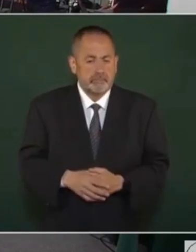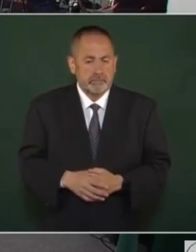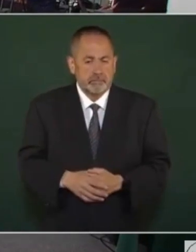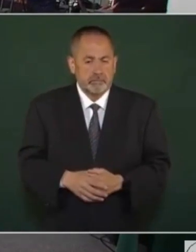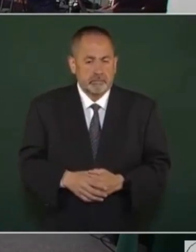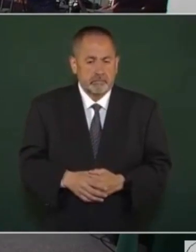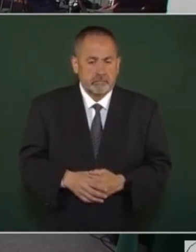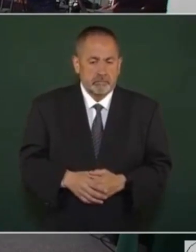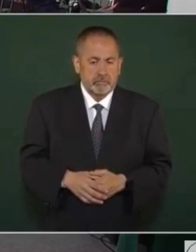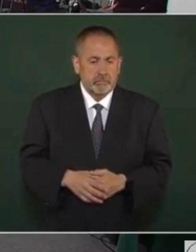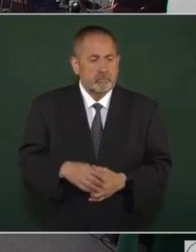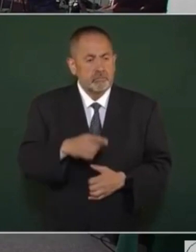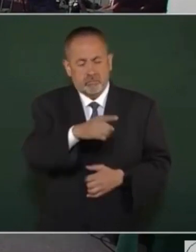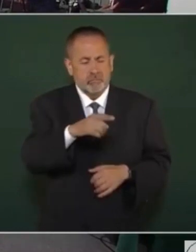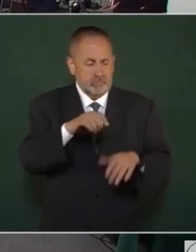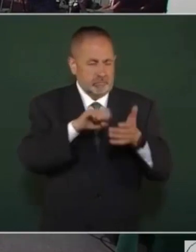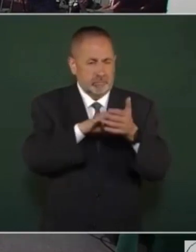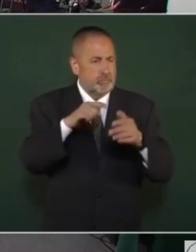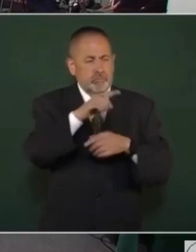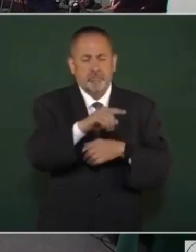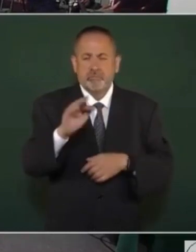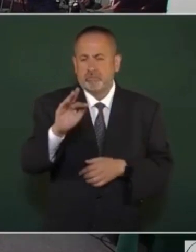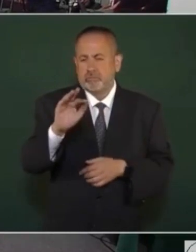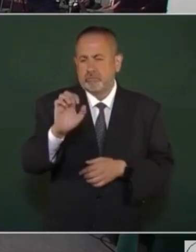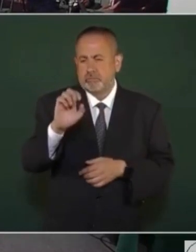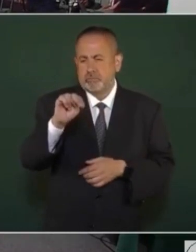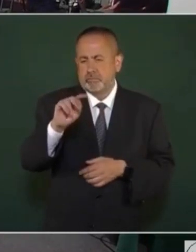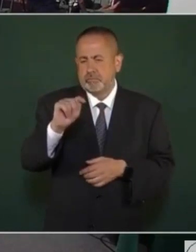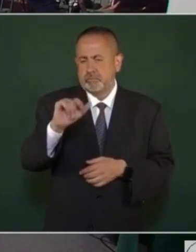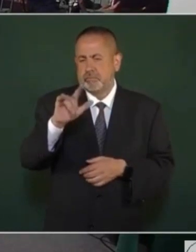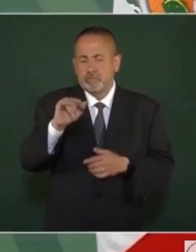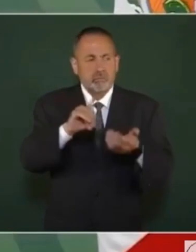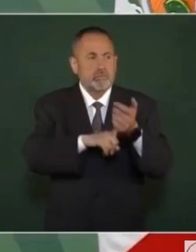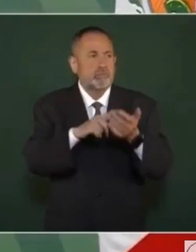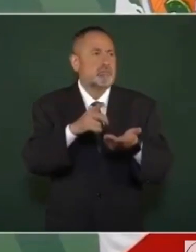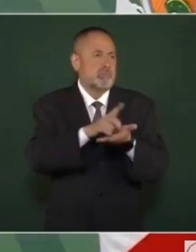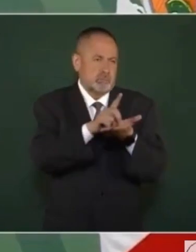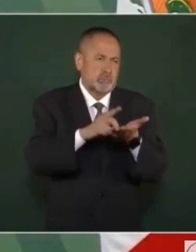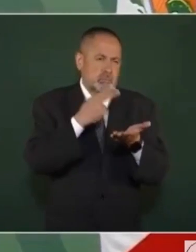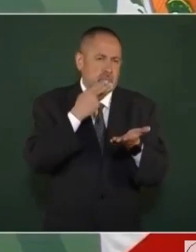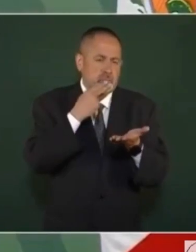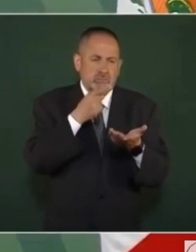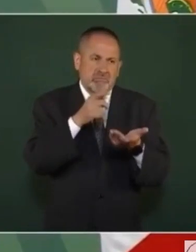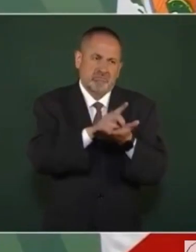atiende tu problema de fentanilo, de tu consumo de droga,